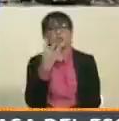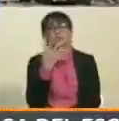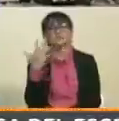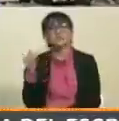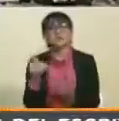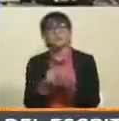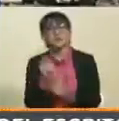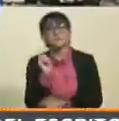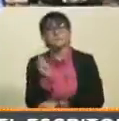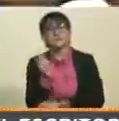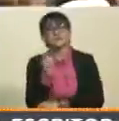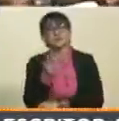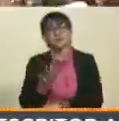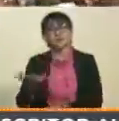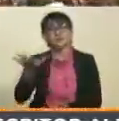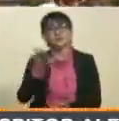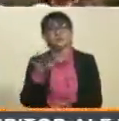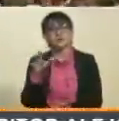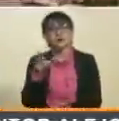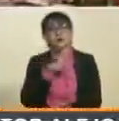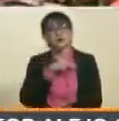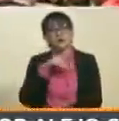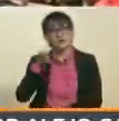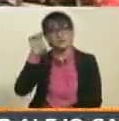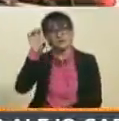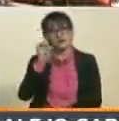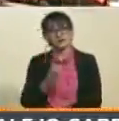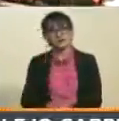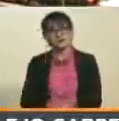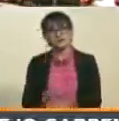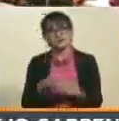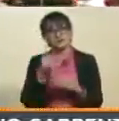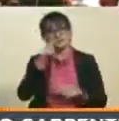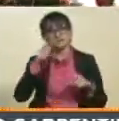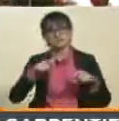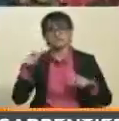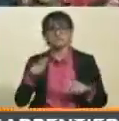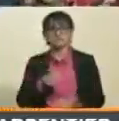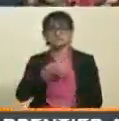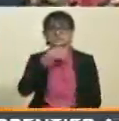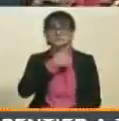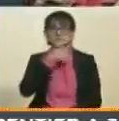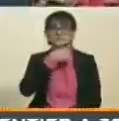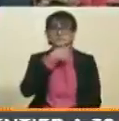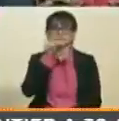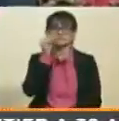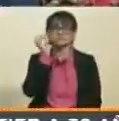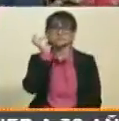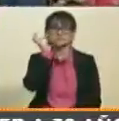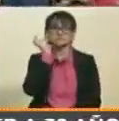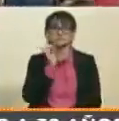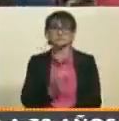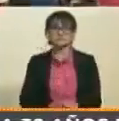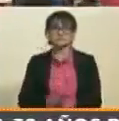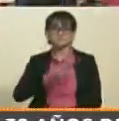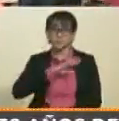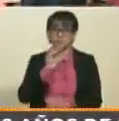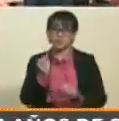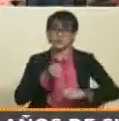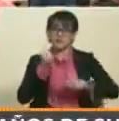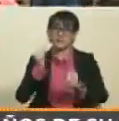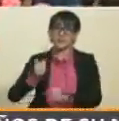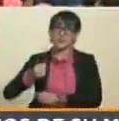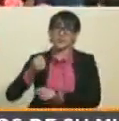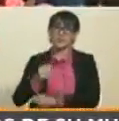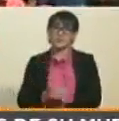45.000 pensiones por el carnet de la patria para nuestros pensionados, nuestros viejitos y viejitas en Delta Macuro. Y